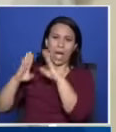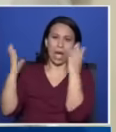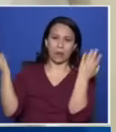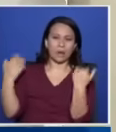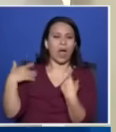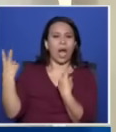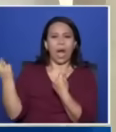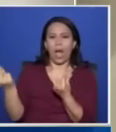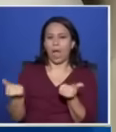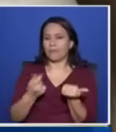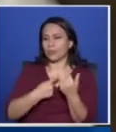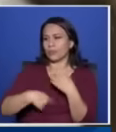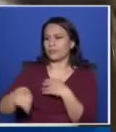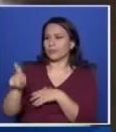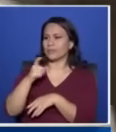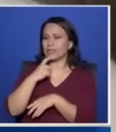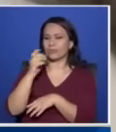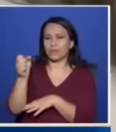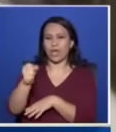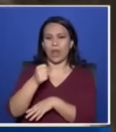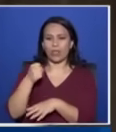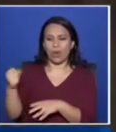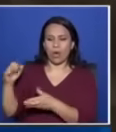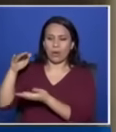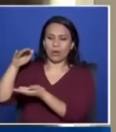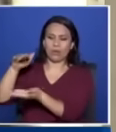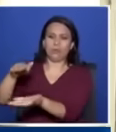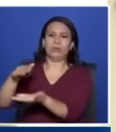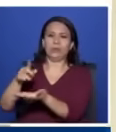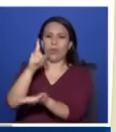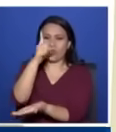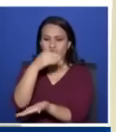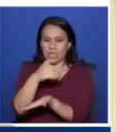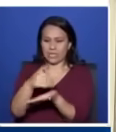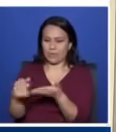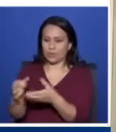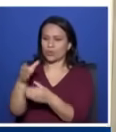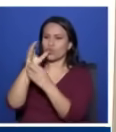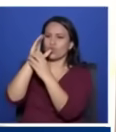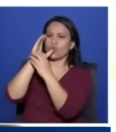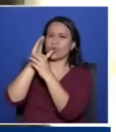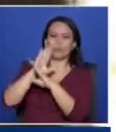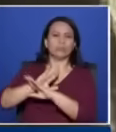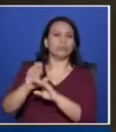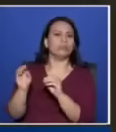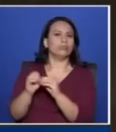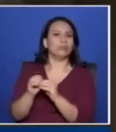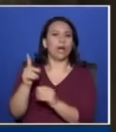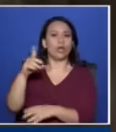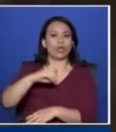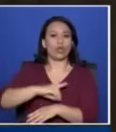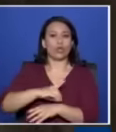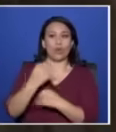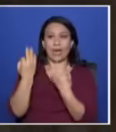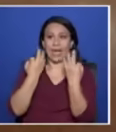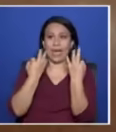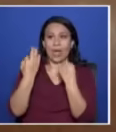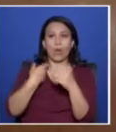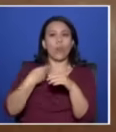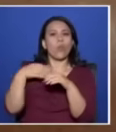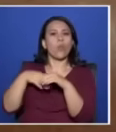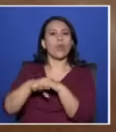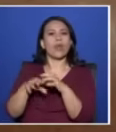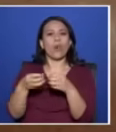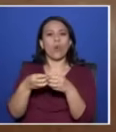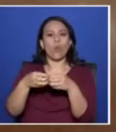que ir inmediatamente a refrigeración y tratar de que el consumo sea durante la semana. La nutricionista recomienda refrigerar los